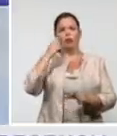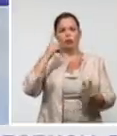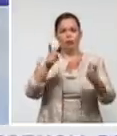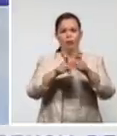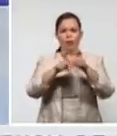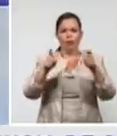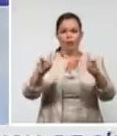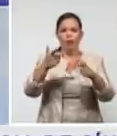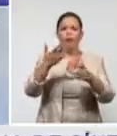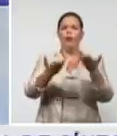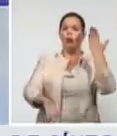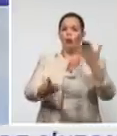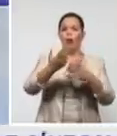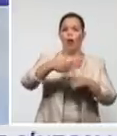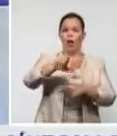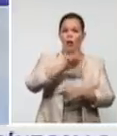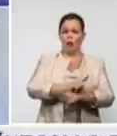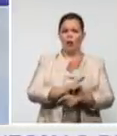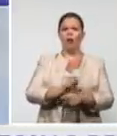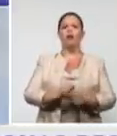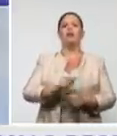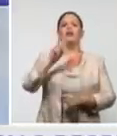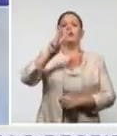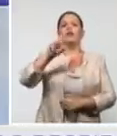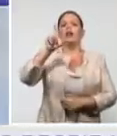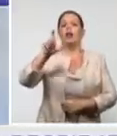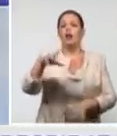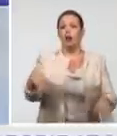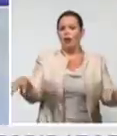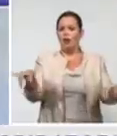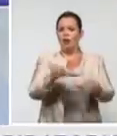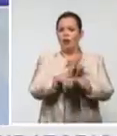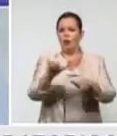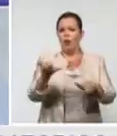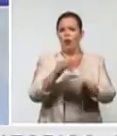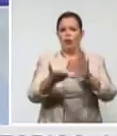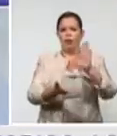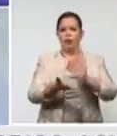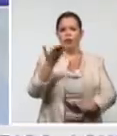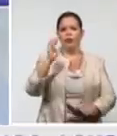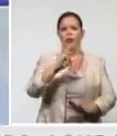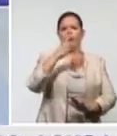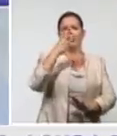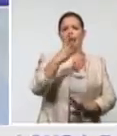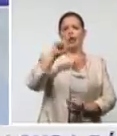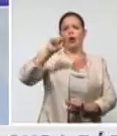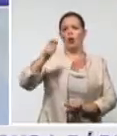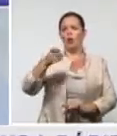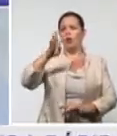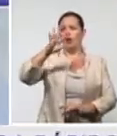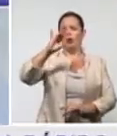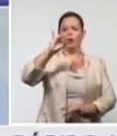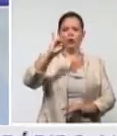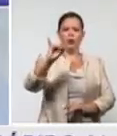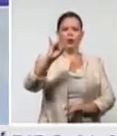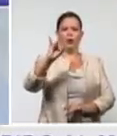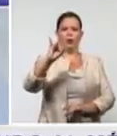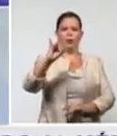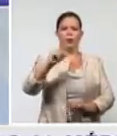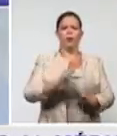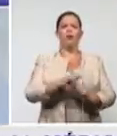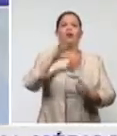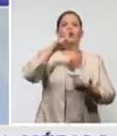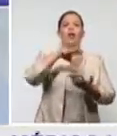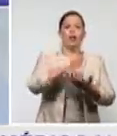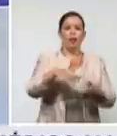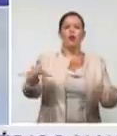ayer. Villa Clara igualmente incrementa a 3,47. Pinar del Río también